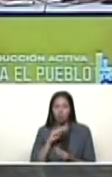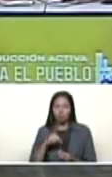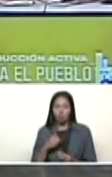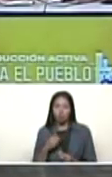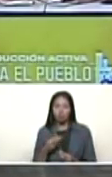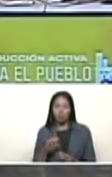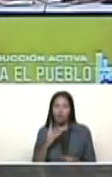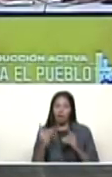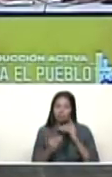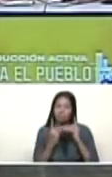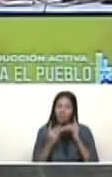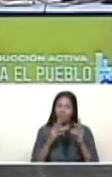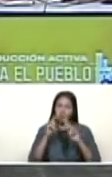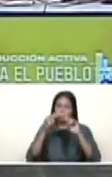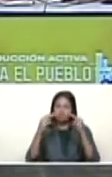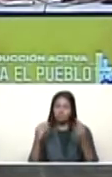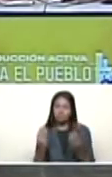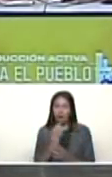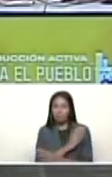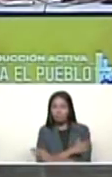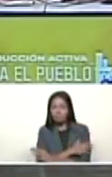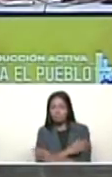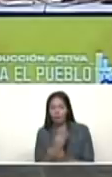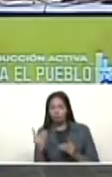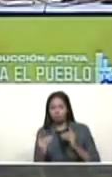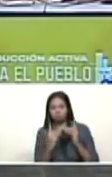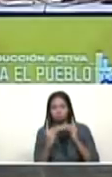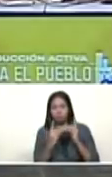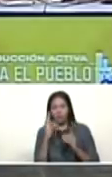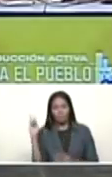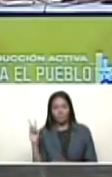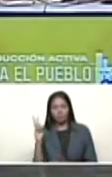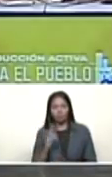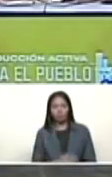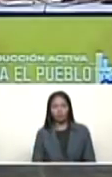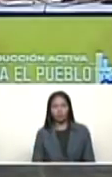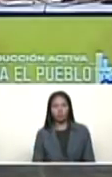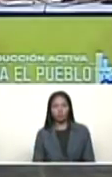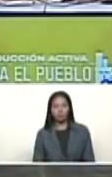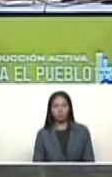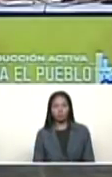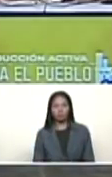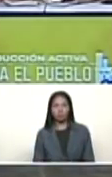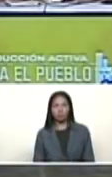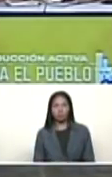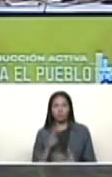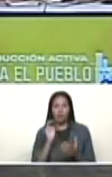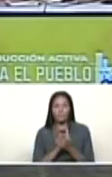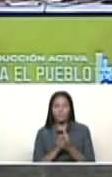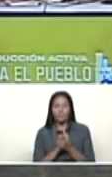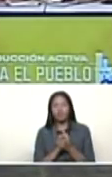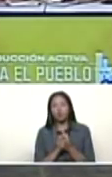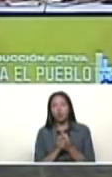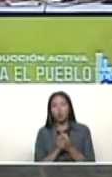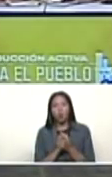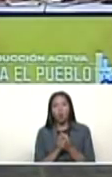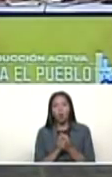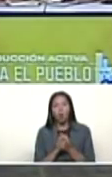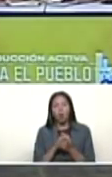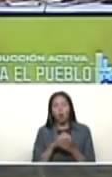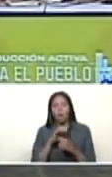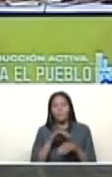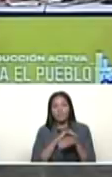diálogos de paz con la oposición venezolana. El compañero Jorge Rodríguez, allá estuvo